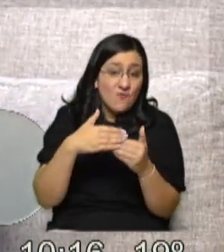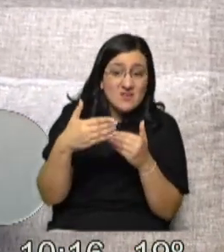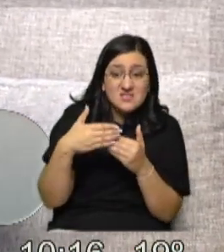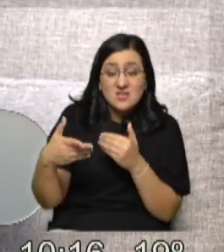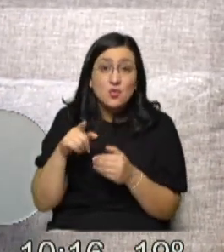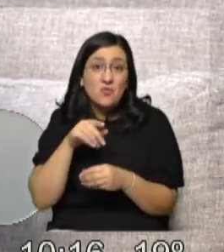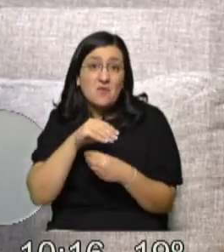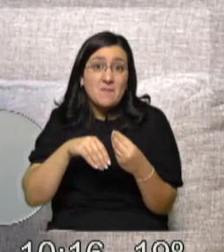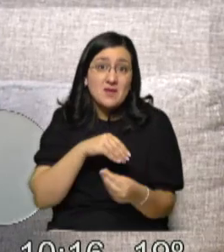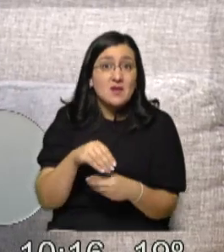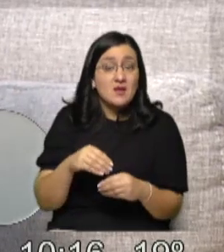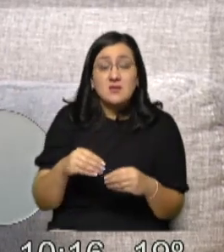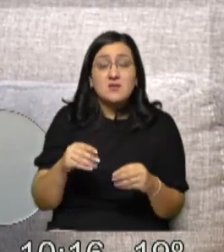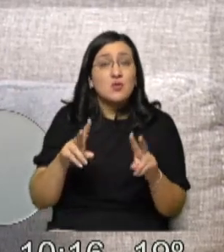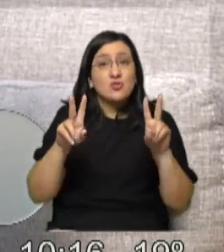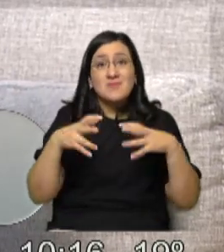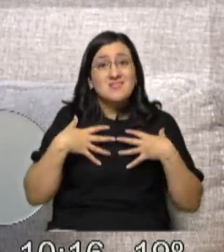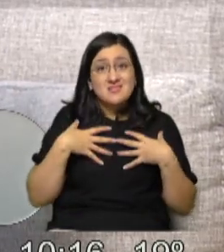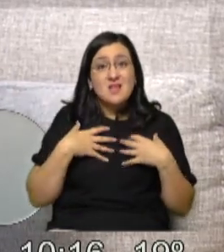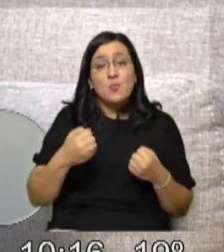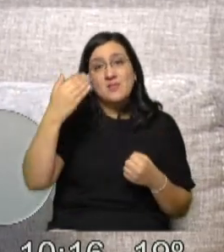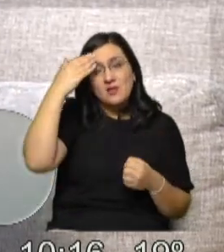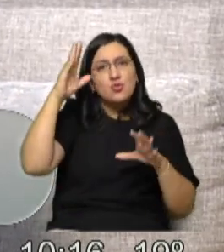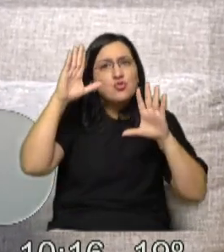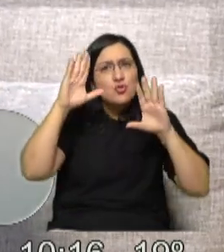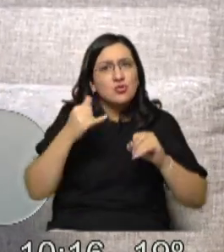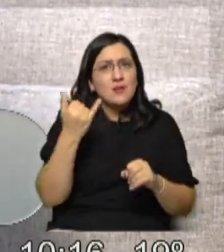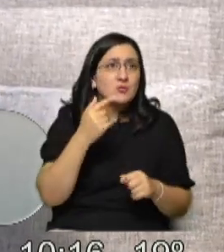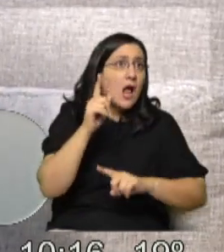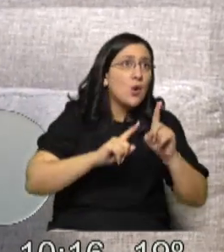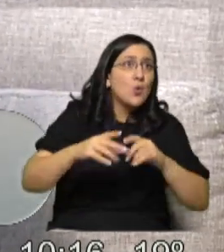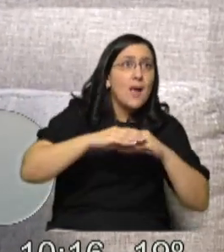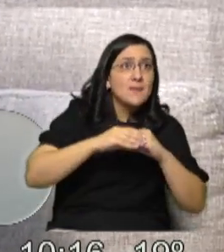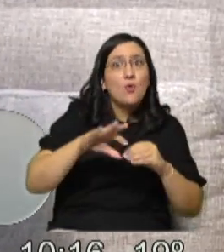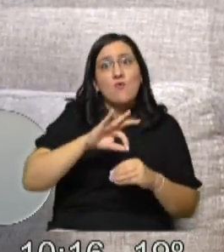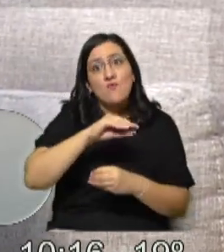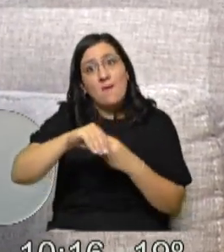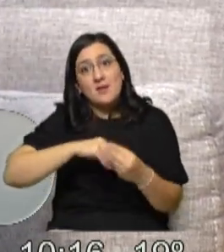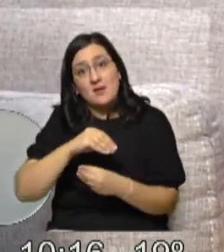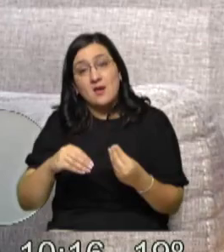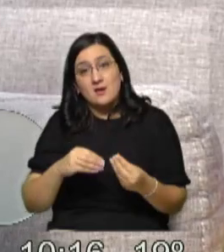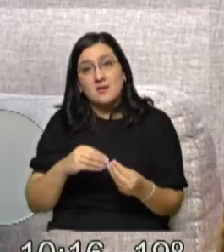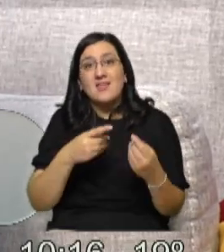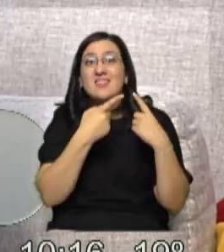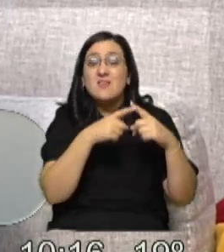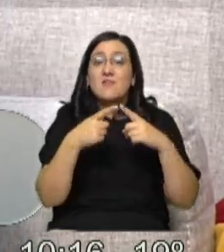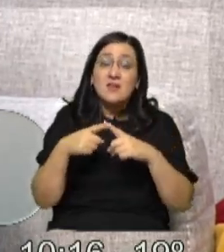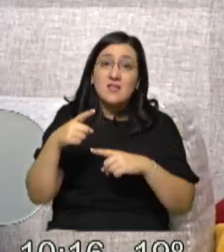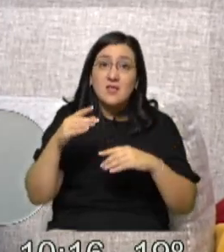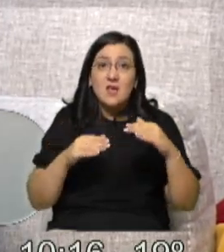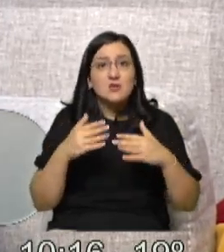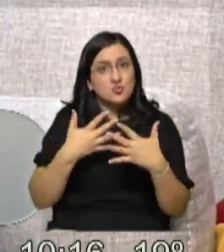salud mental, digamos, todas las personas tenemos amigos, familiares, esto y lo otro, que tienen en distintos grados